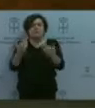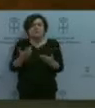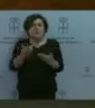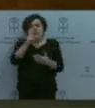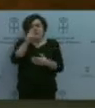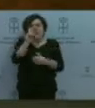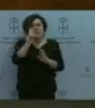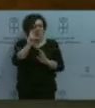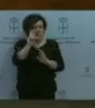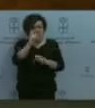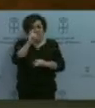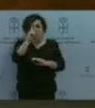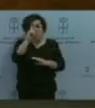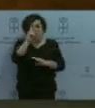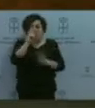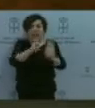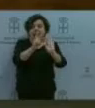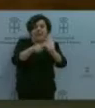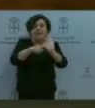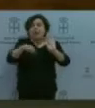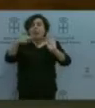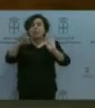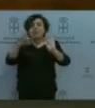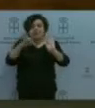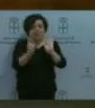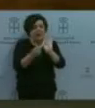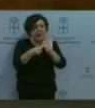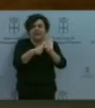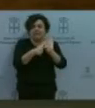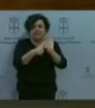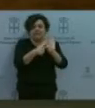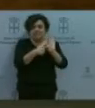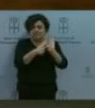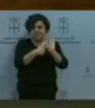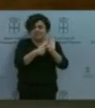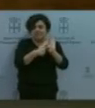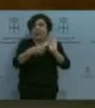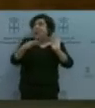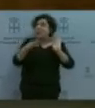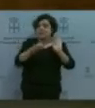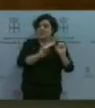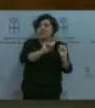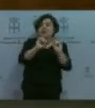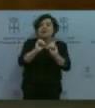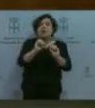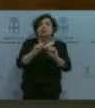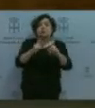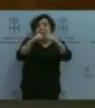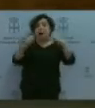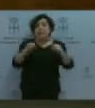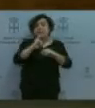que realmente protege el uso y la protección del bable asturiano y de la fala